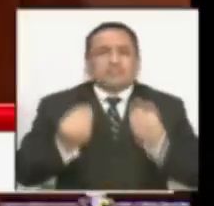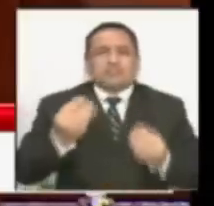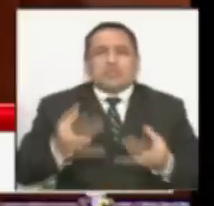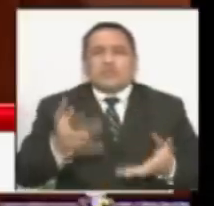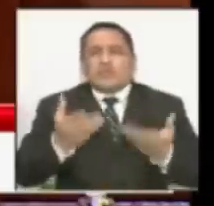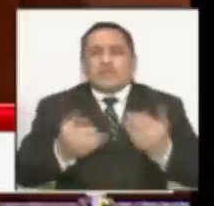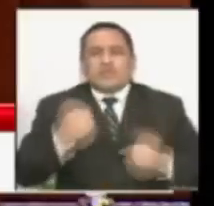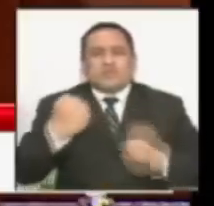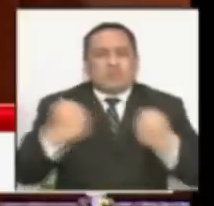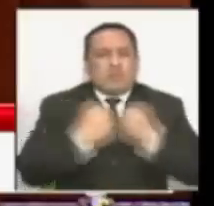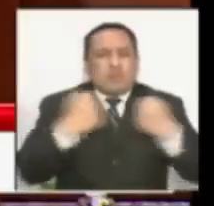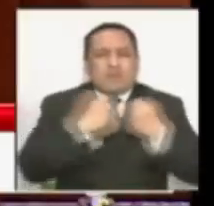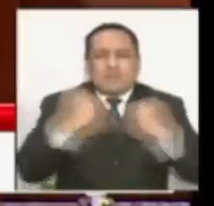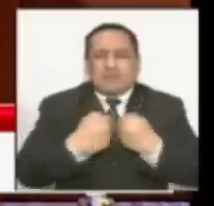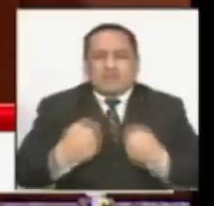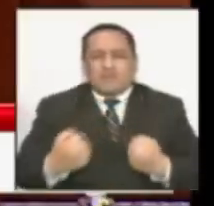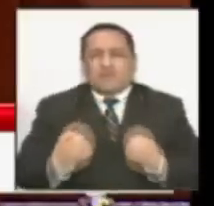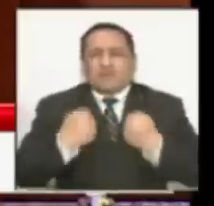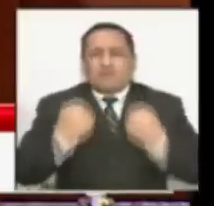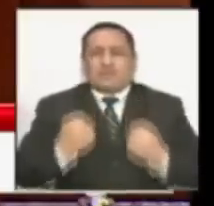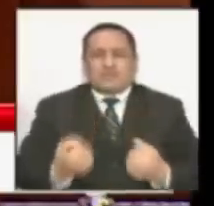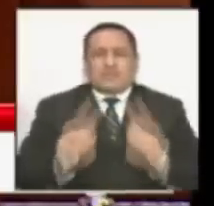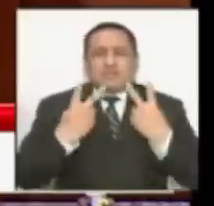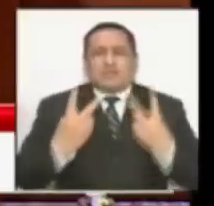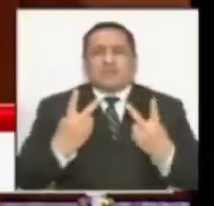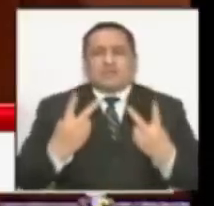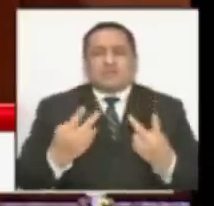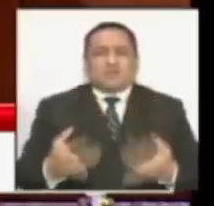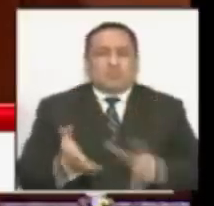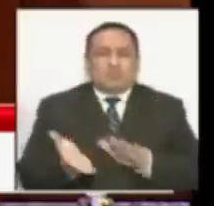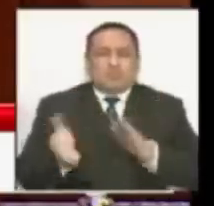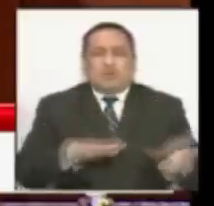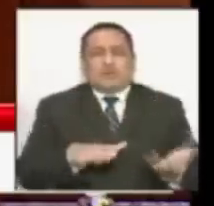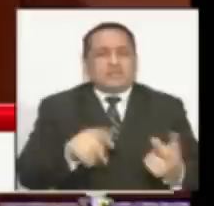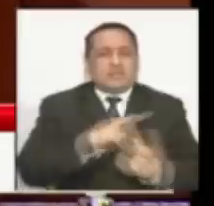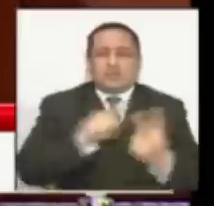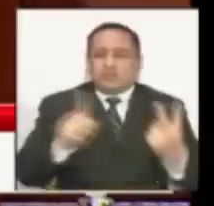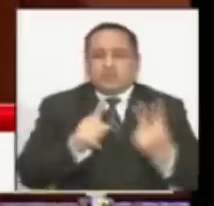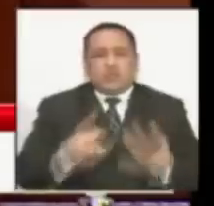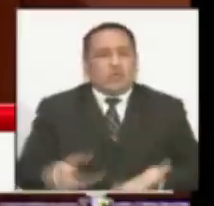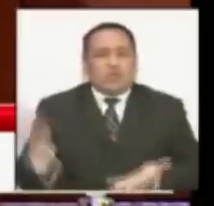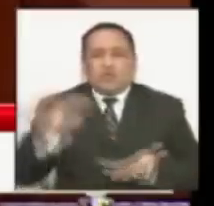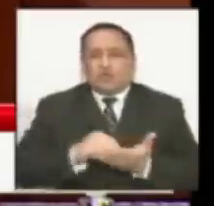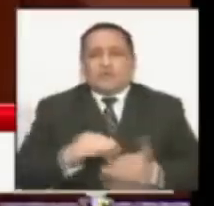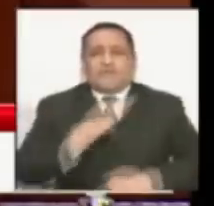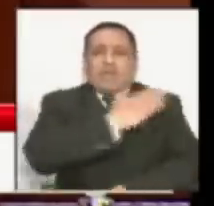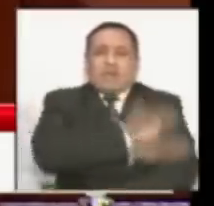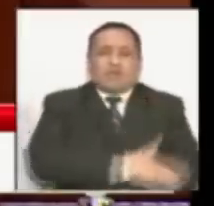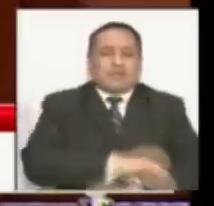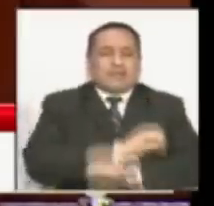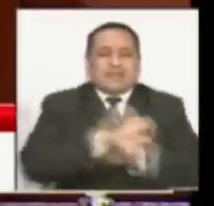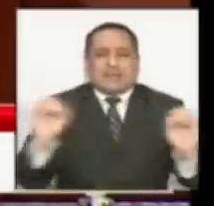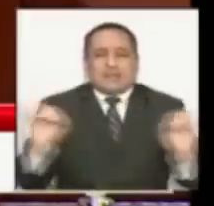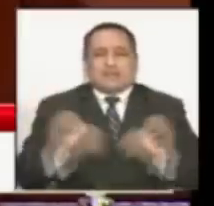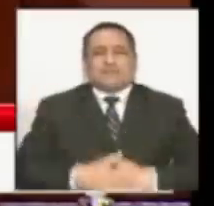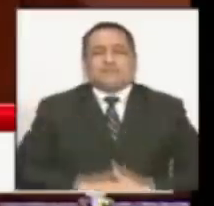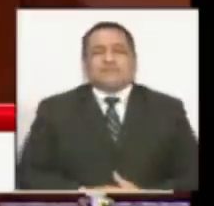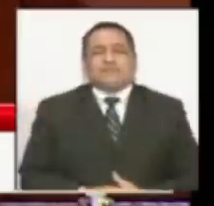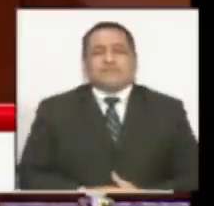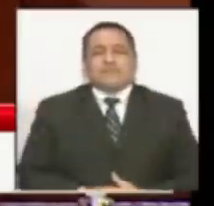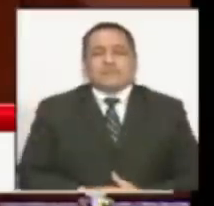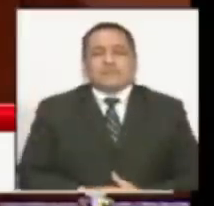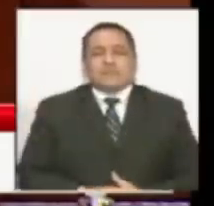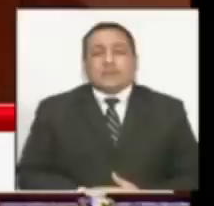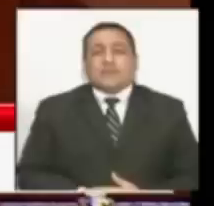las acciones violentas que causaron una tragedia. No habrá impunidad.